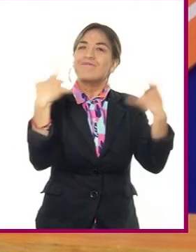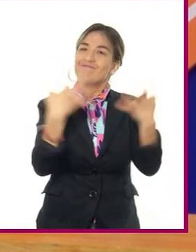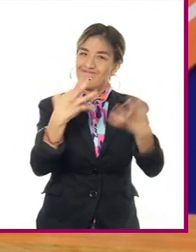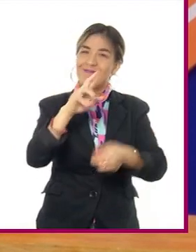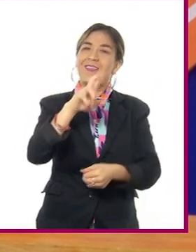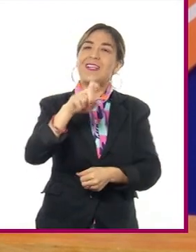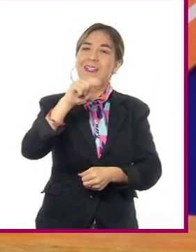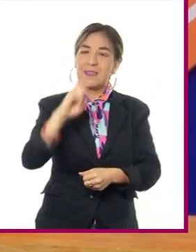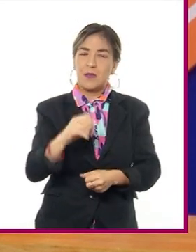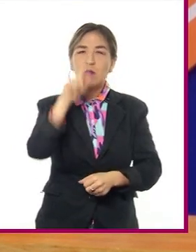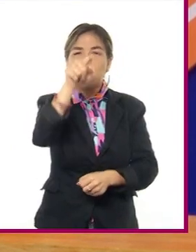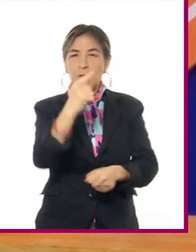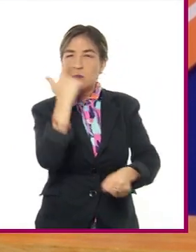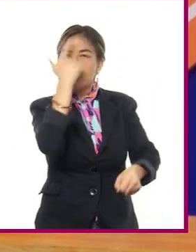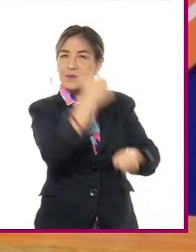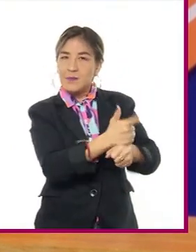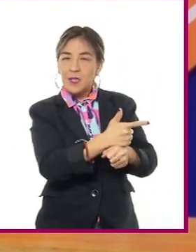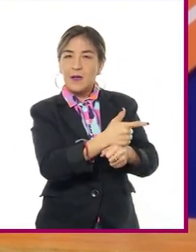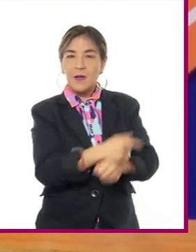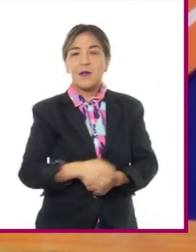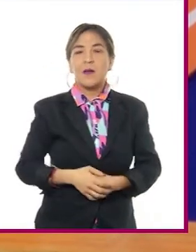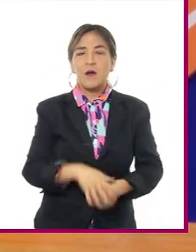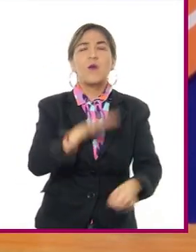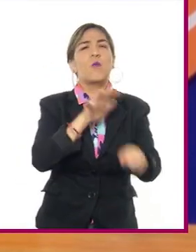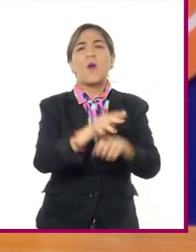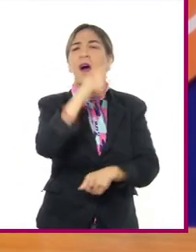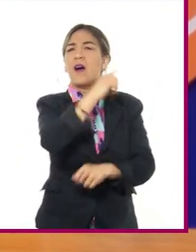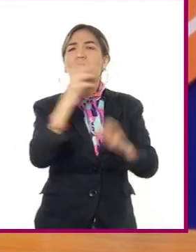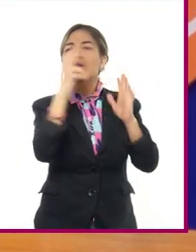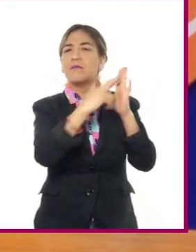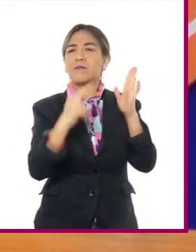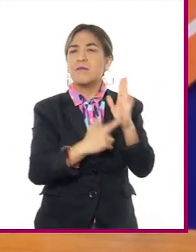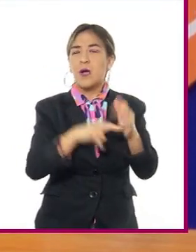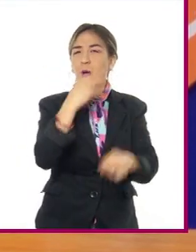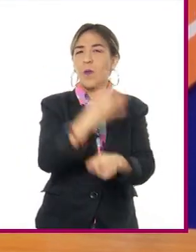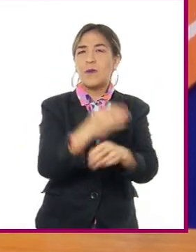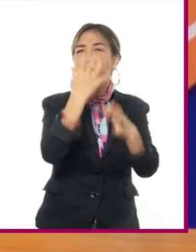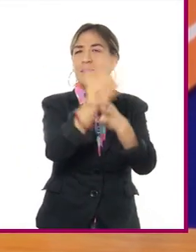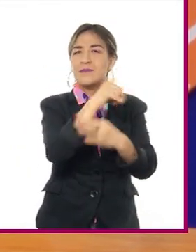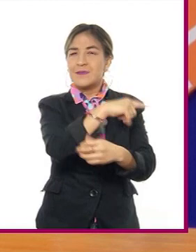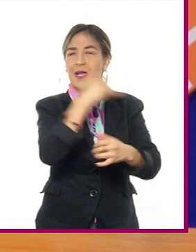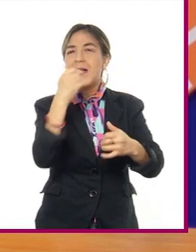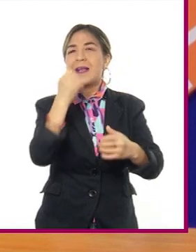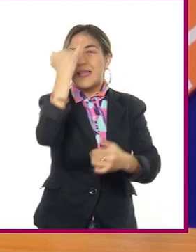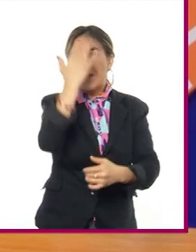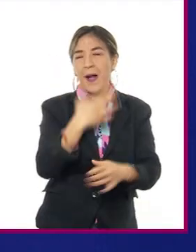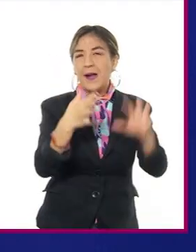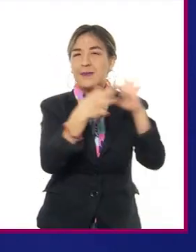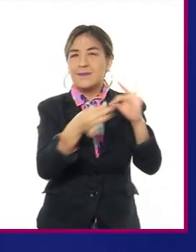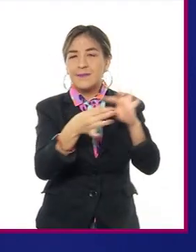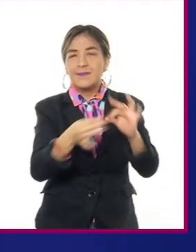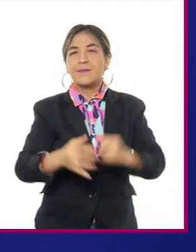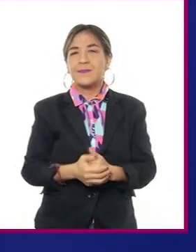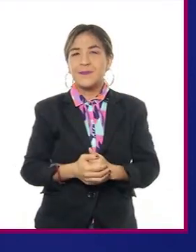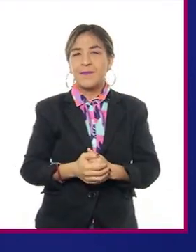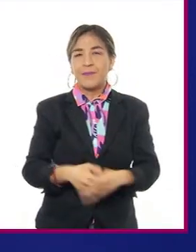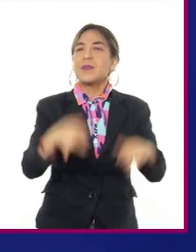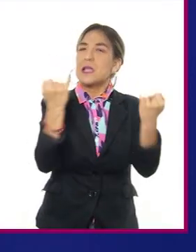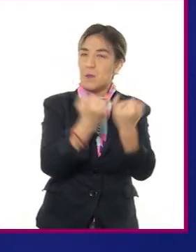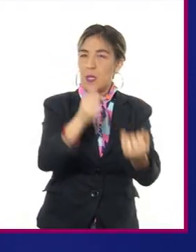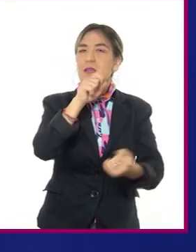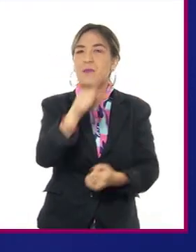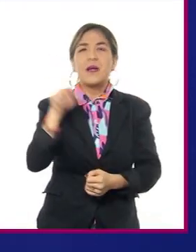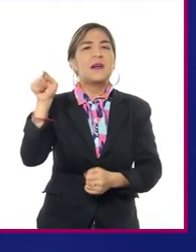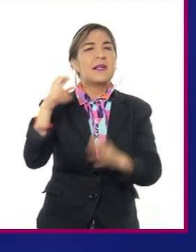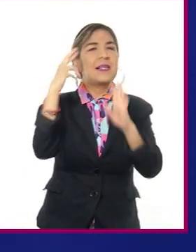reto. Identifiquemos el tipo de reglas del que se habla en la imagen anterior, así como el tipo